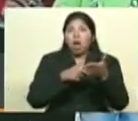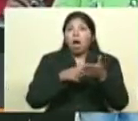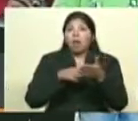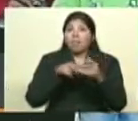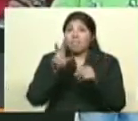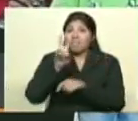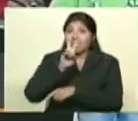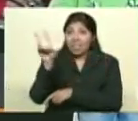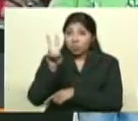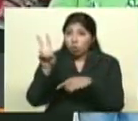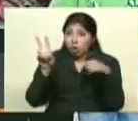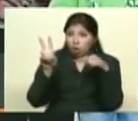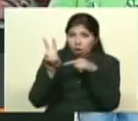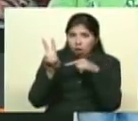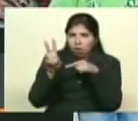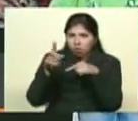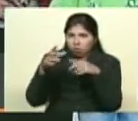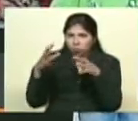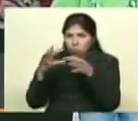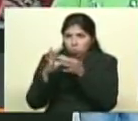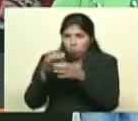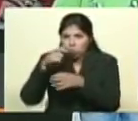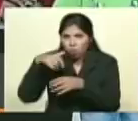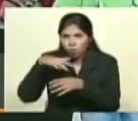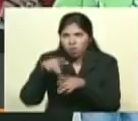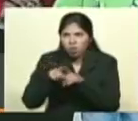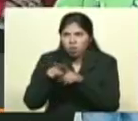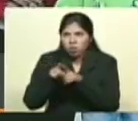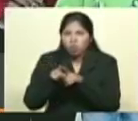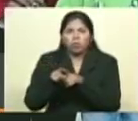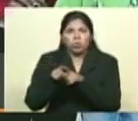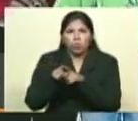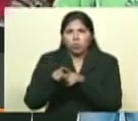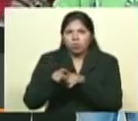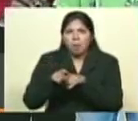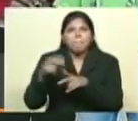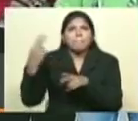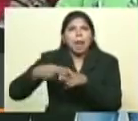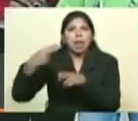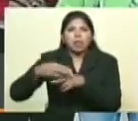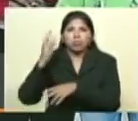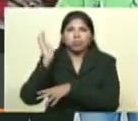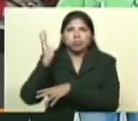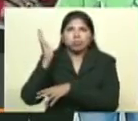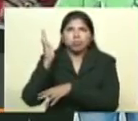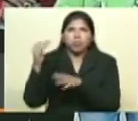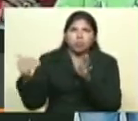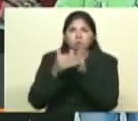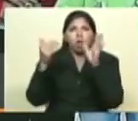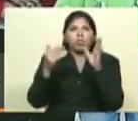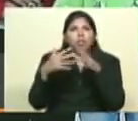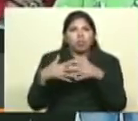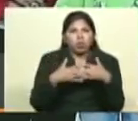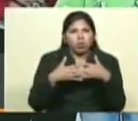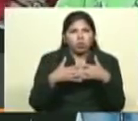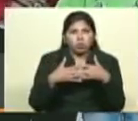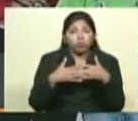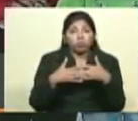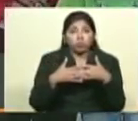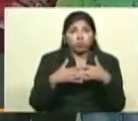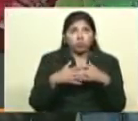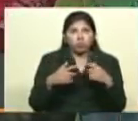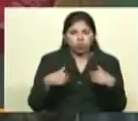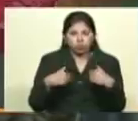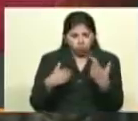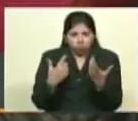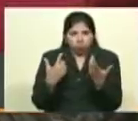Bolivariana de Venezuela y a su pueblo una amenaza inusual y extraordinaria a la seguridad nacional de los Estados Unidos. Y yo